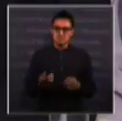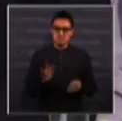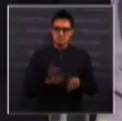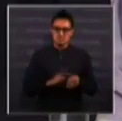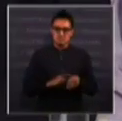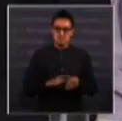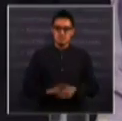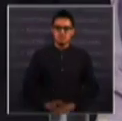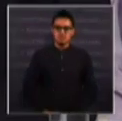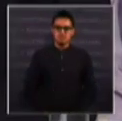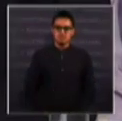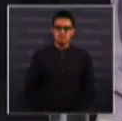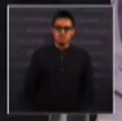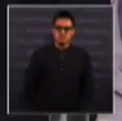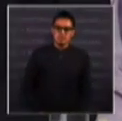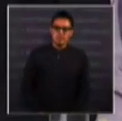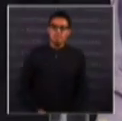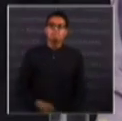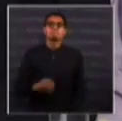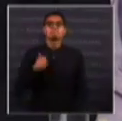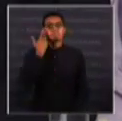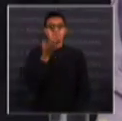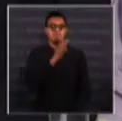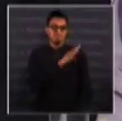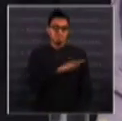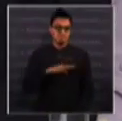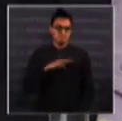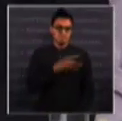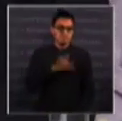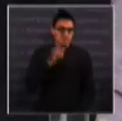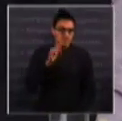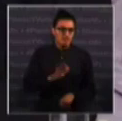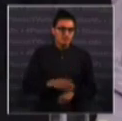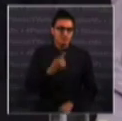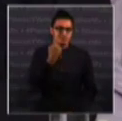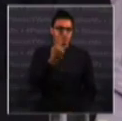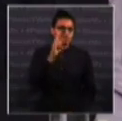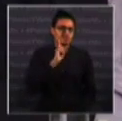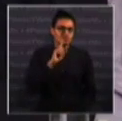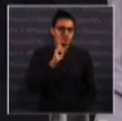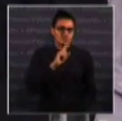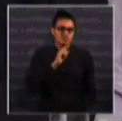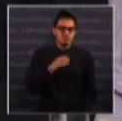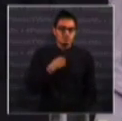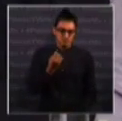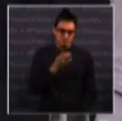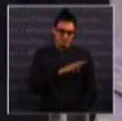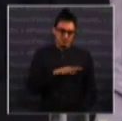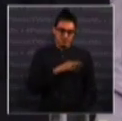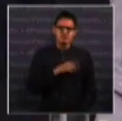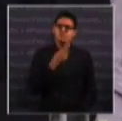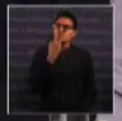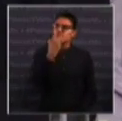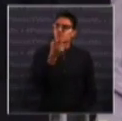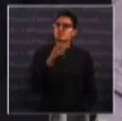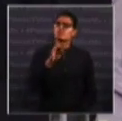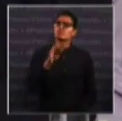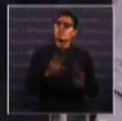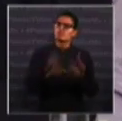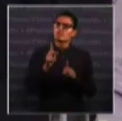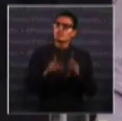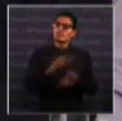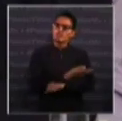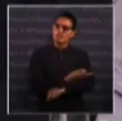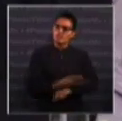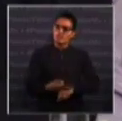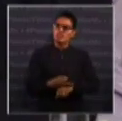quiero felicitarla por ser la única mujer que participa en esta contienda. Gracias. Usted habla de la familia, habla de trabajar en el